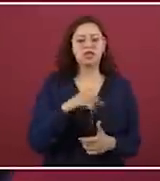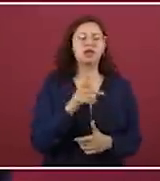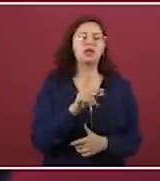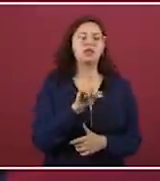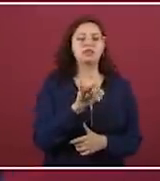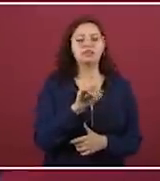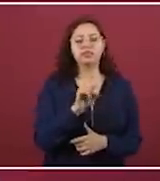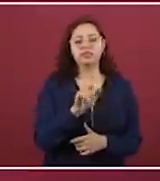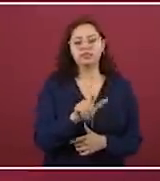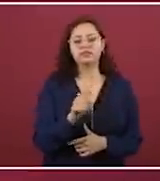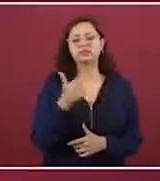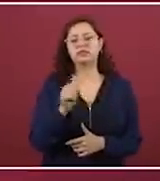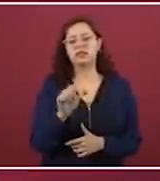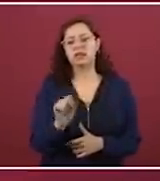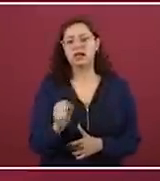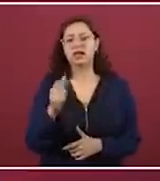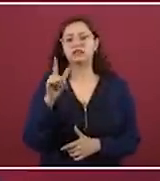luz.